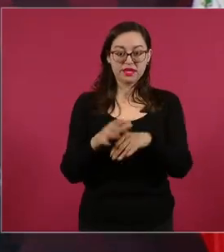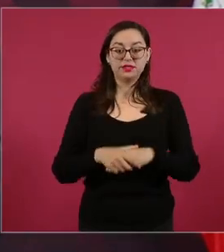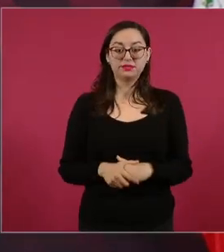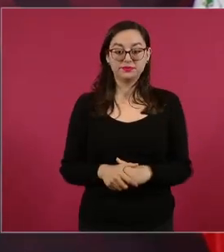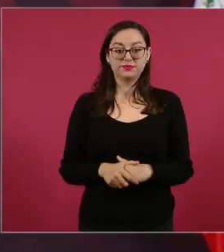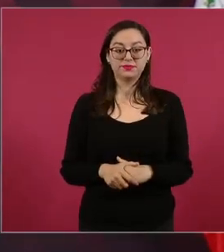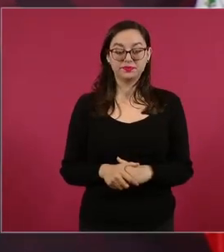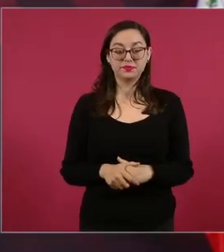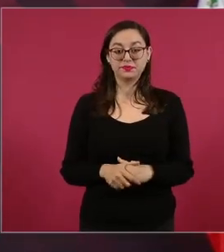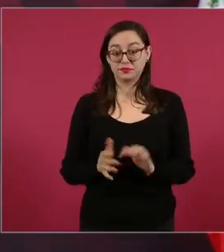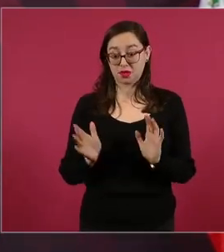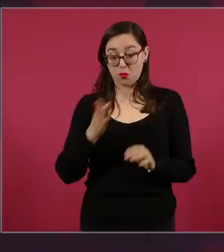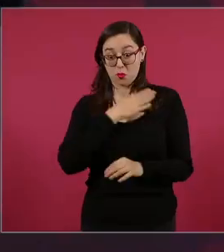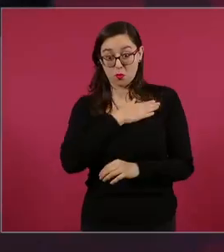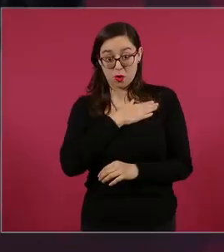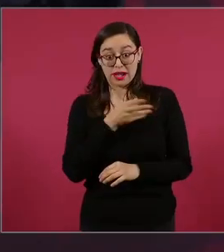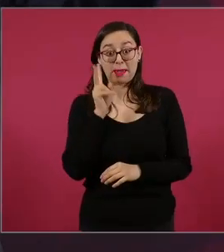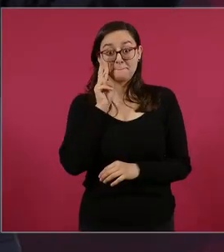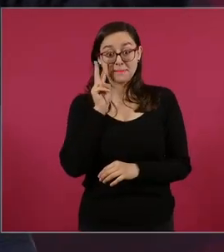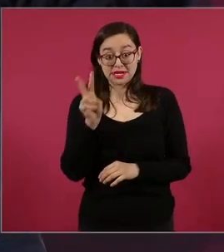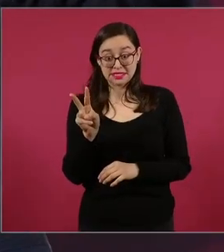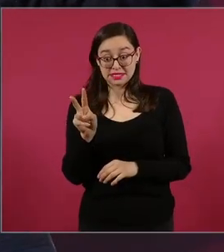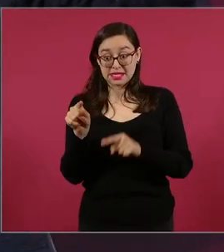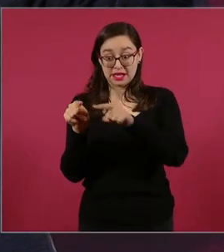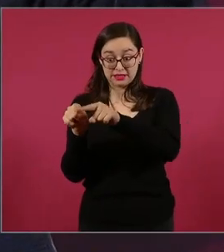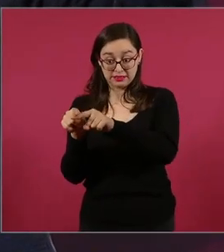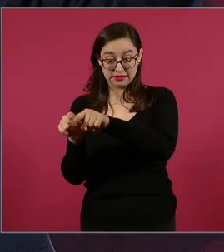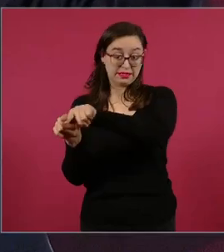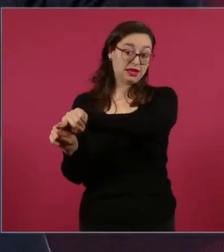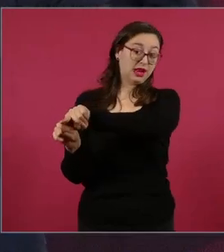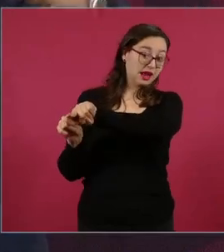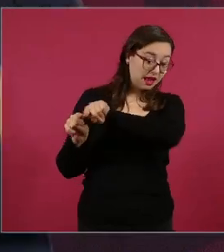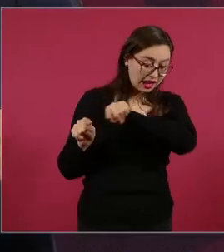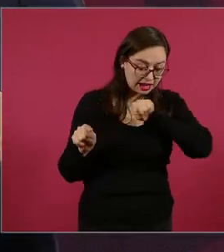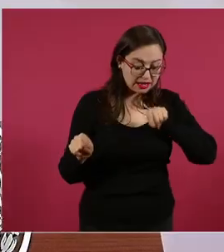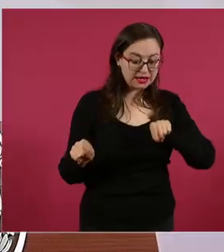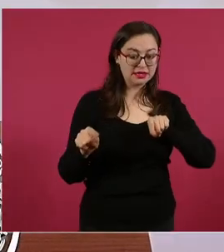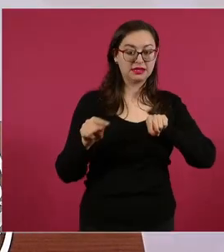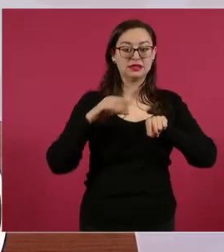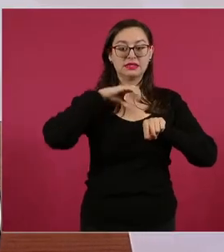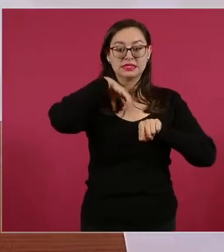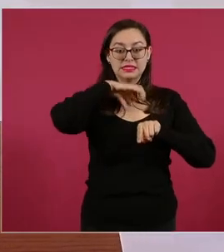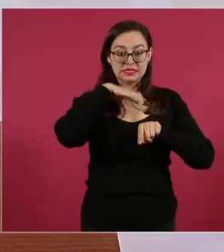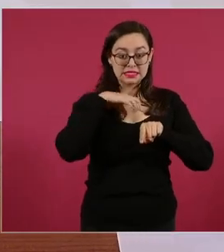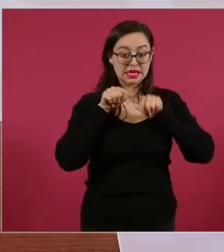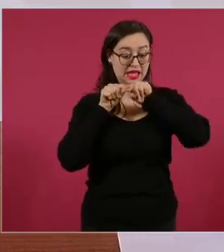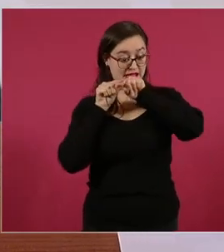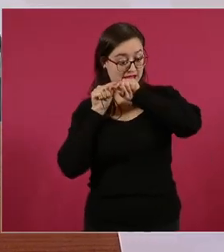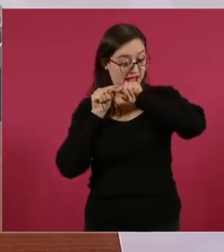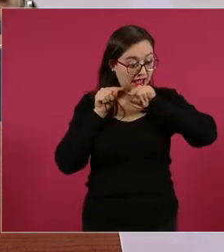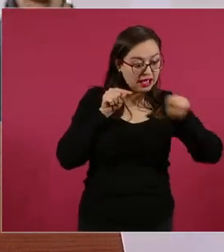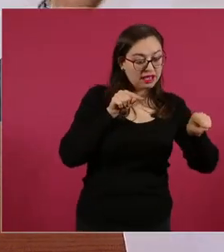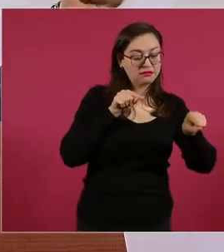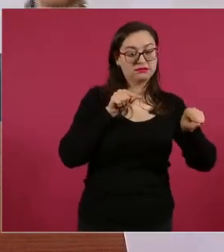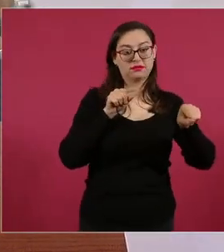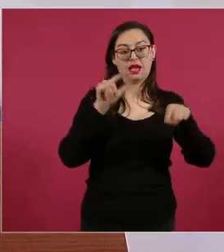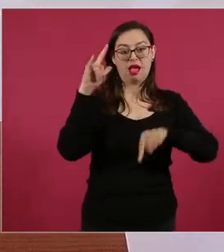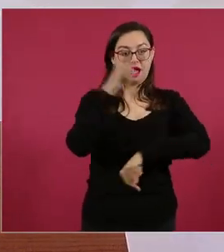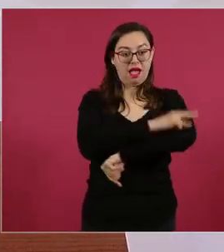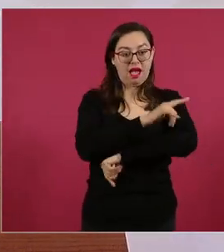Ya se va a poder viajar de Buenavista al AIFA